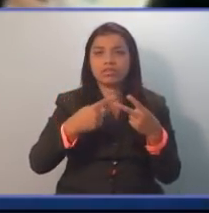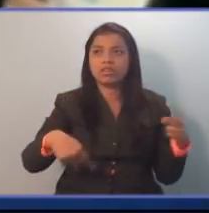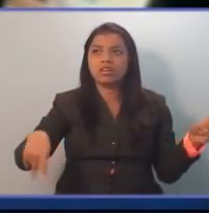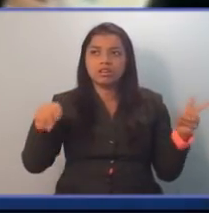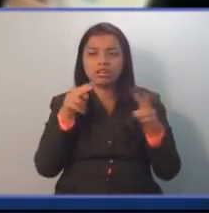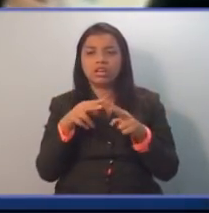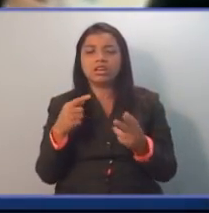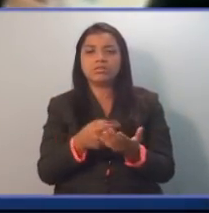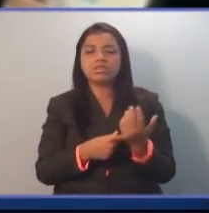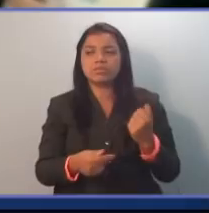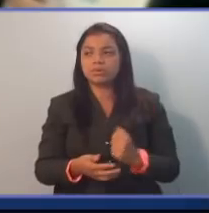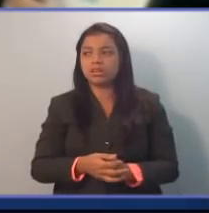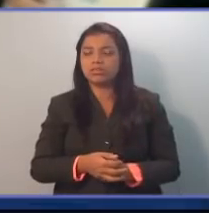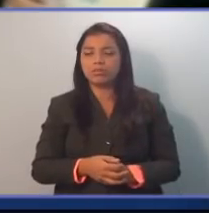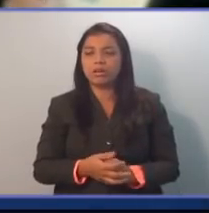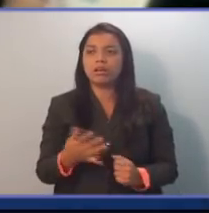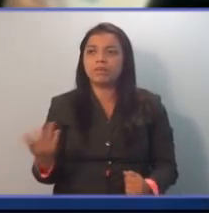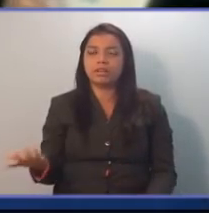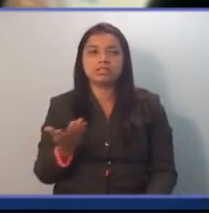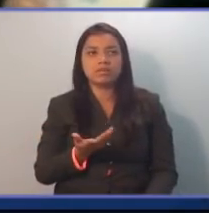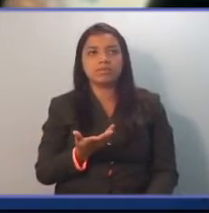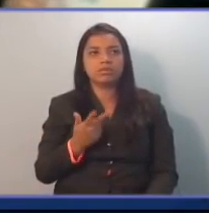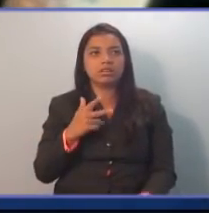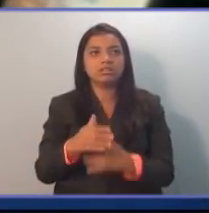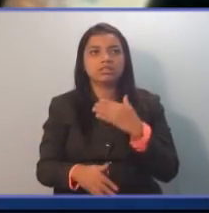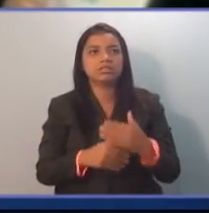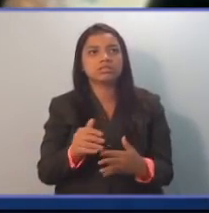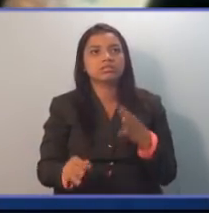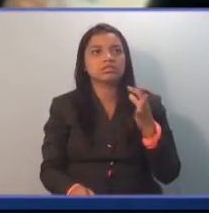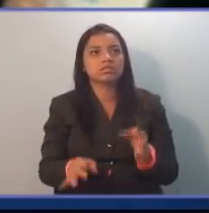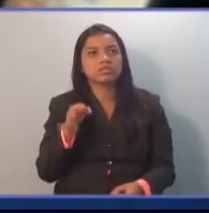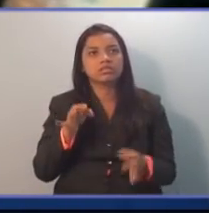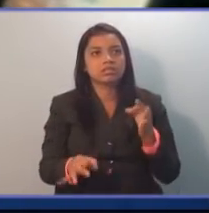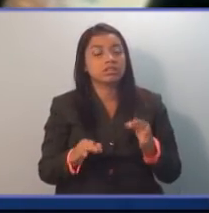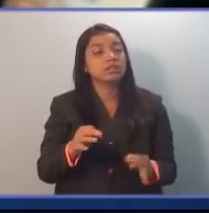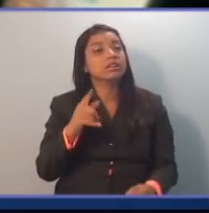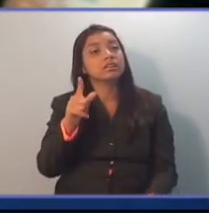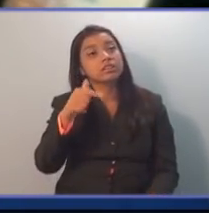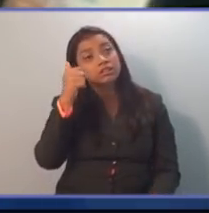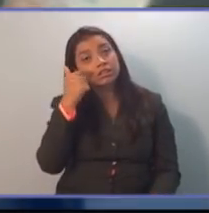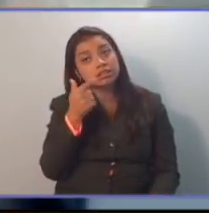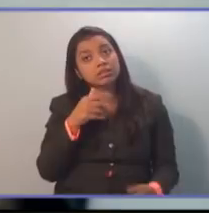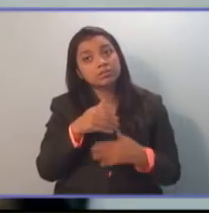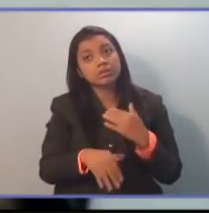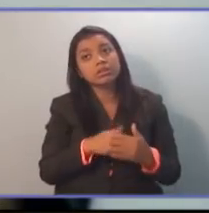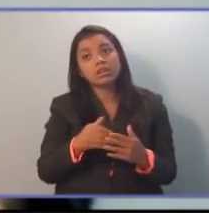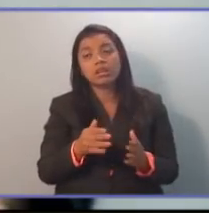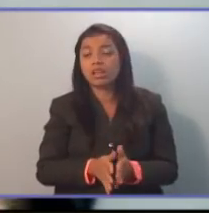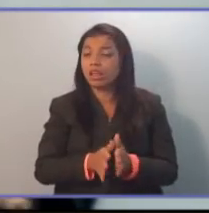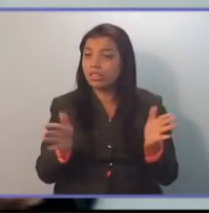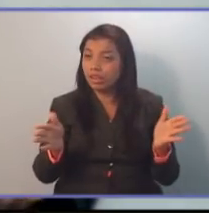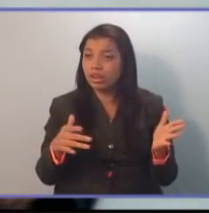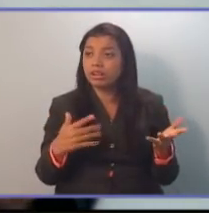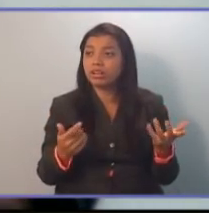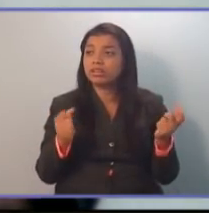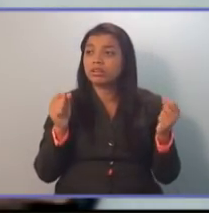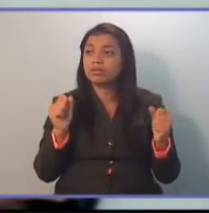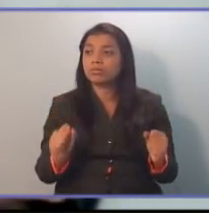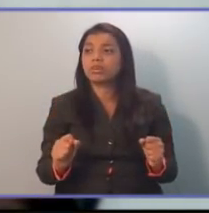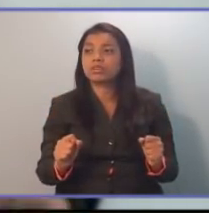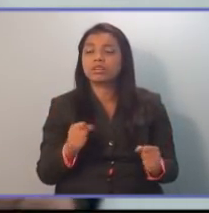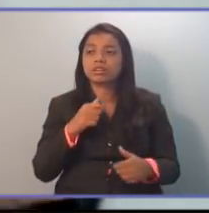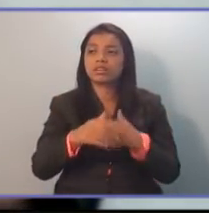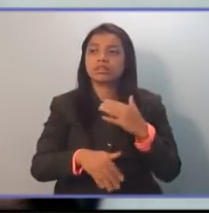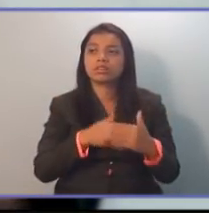dentro del órgano judicial. Eso es como en términos generales lo que podría hablar sobre